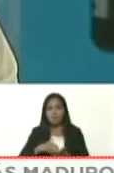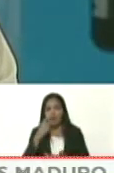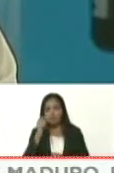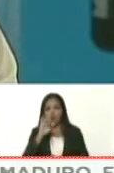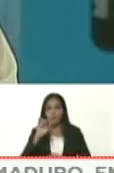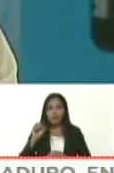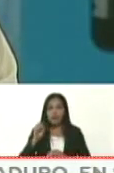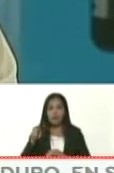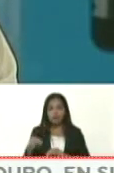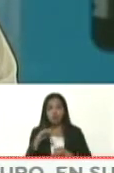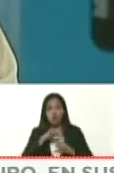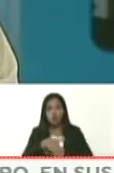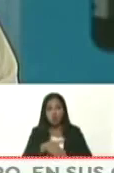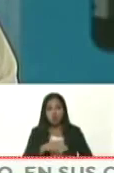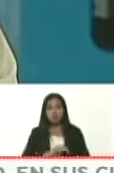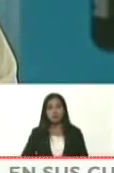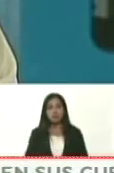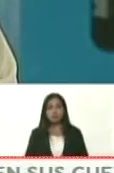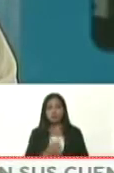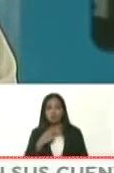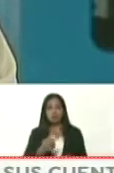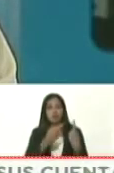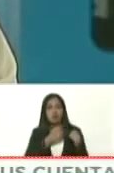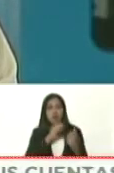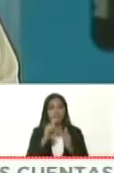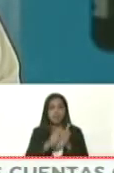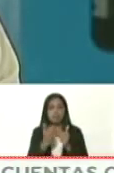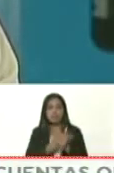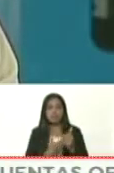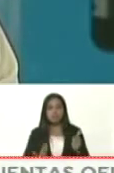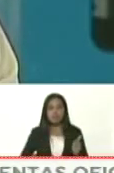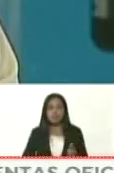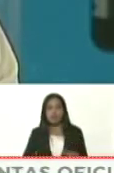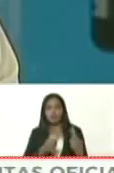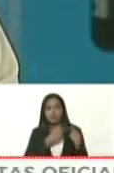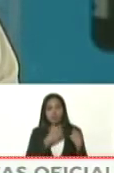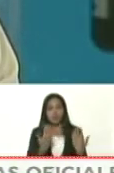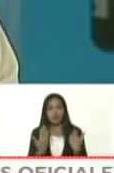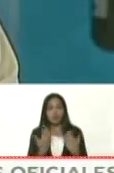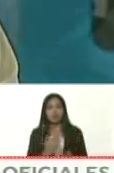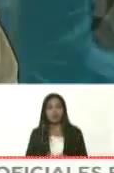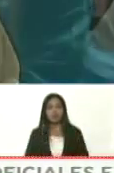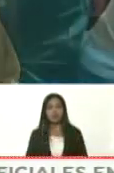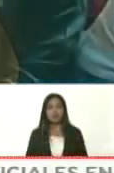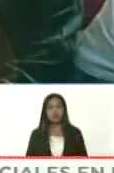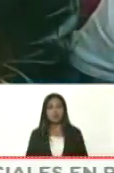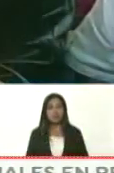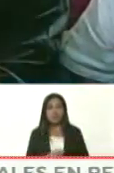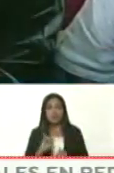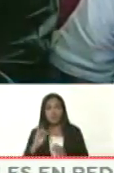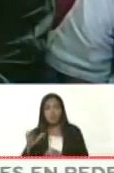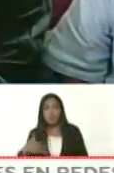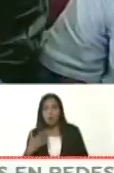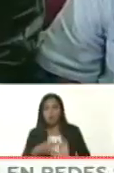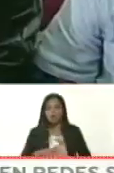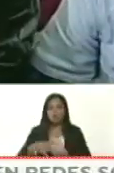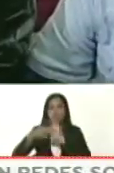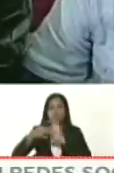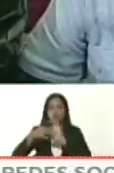Rodríguez. Yo encargo a la vicepresidenta ejecutiva para que ella sea la